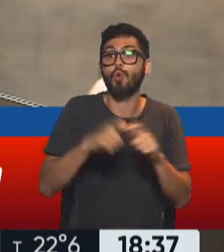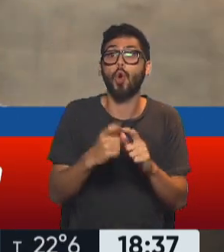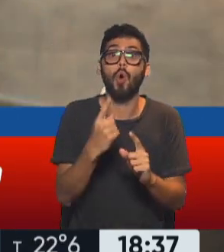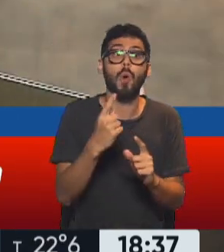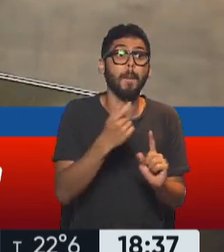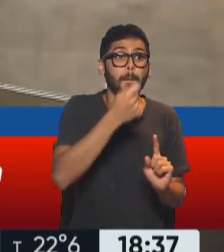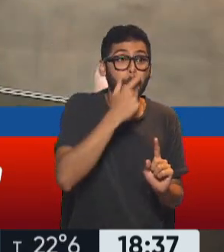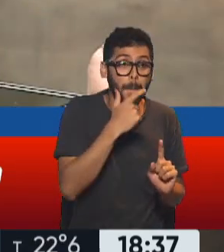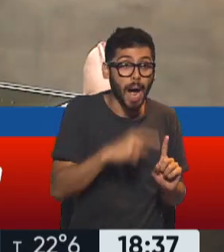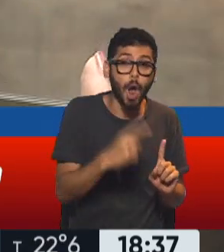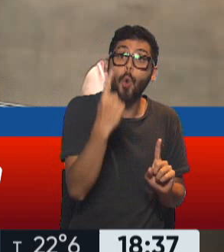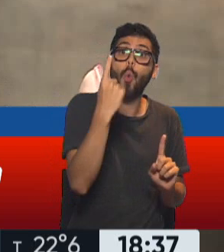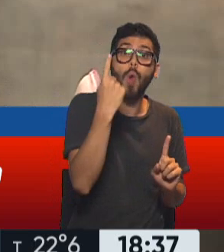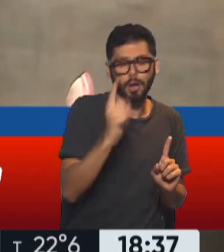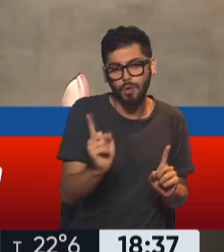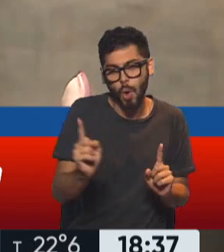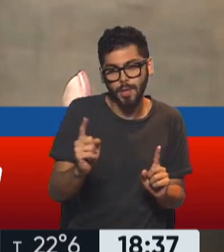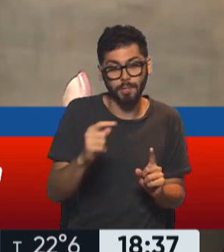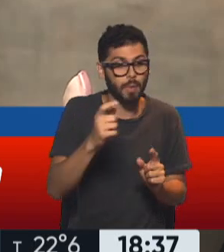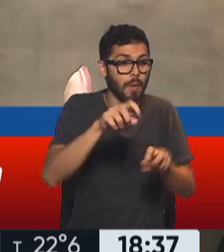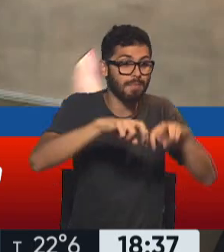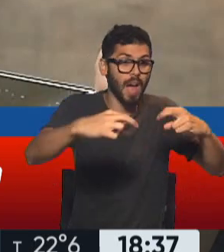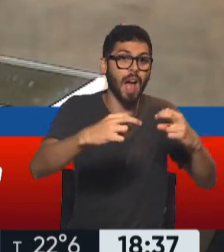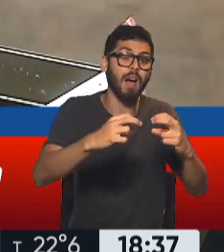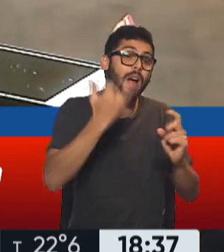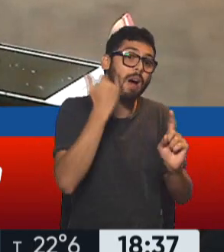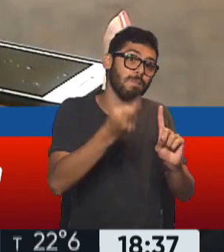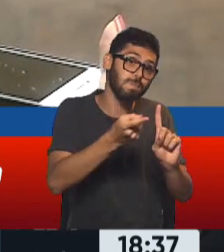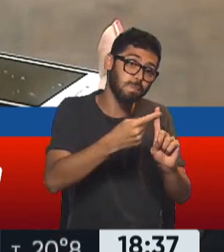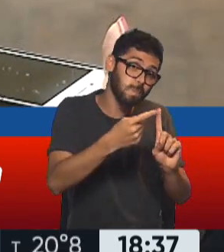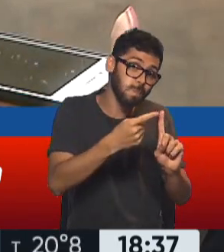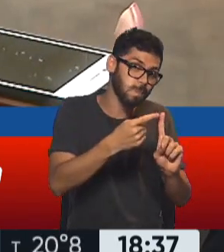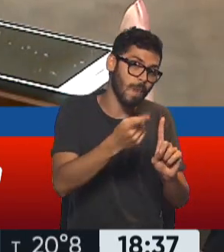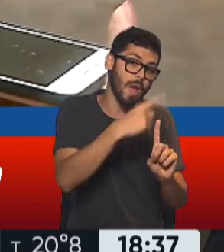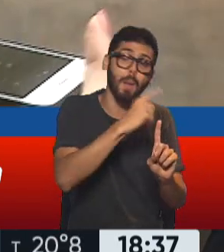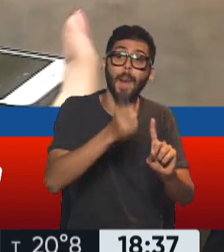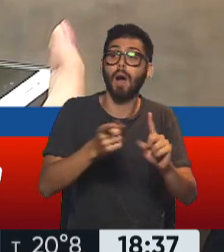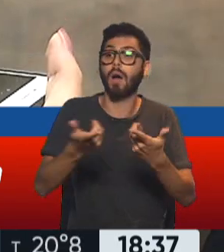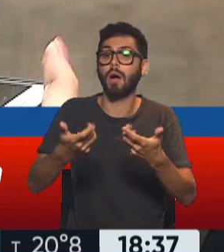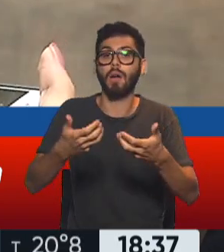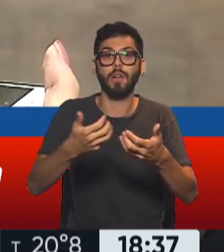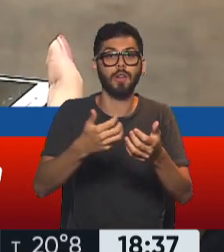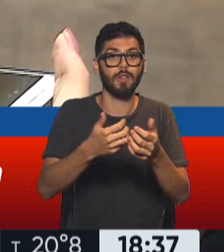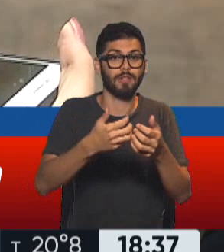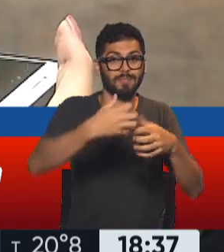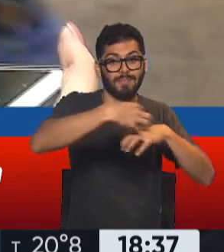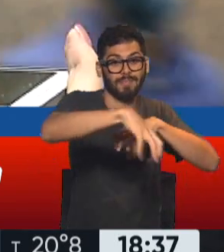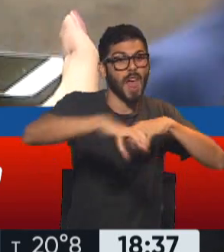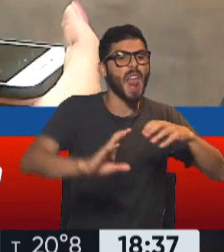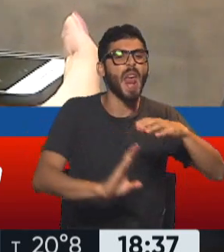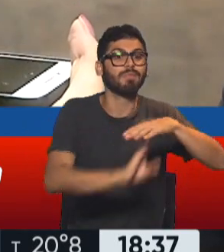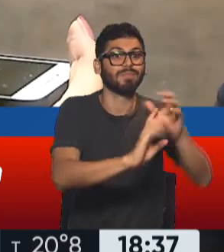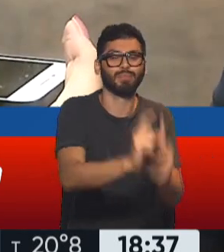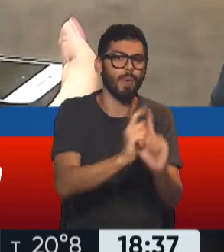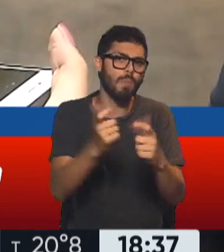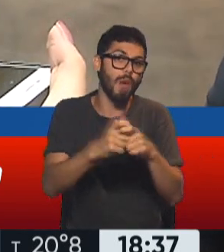tuvo Macri con algunos de los participantes de esta reunión o con los responsables de las áreas de los que estaban en esta reunión. Es más, el